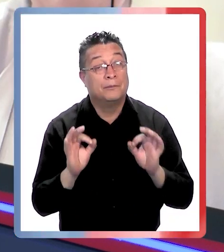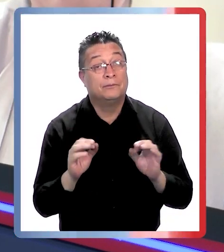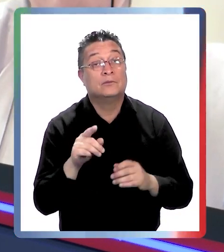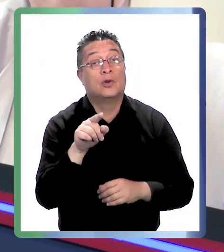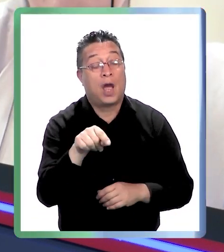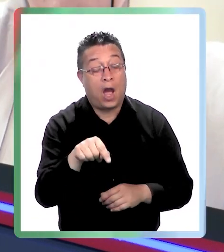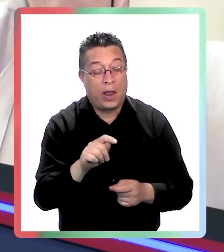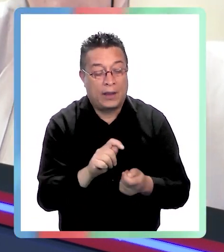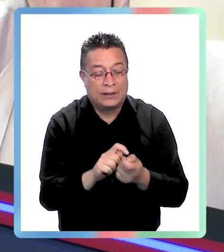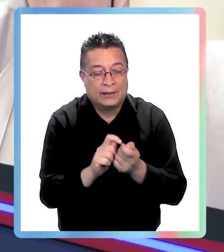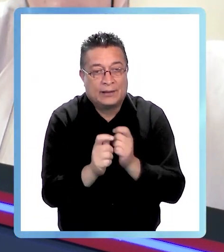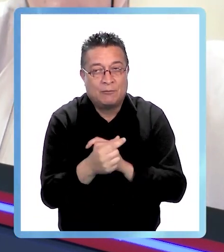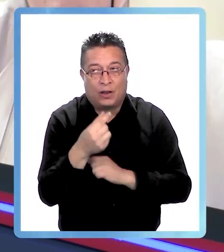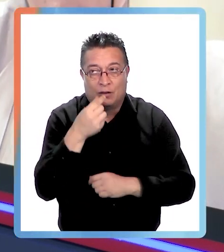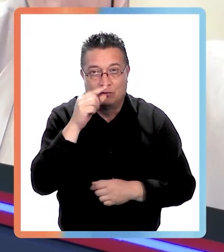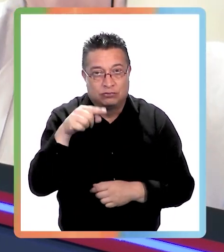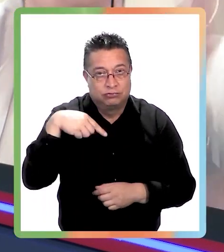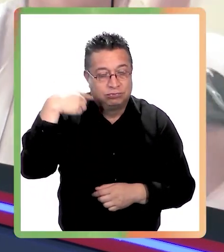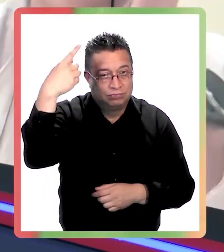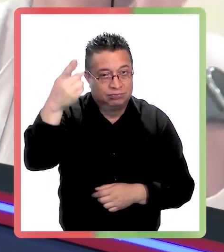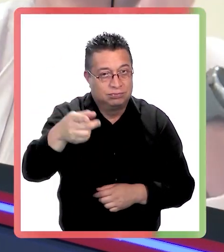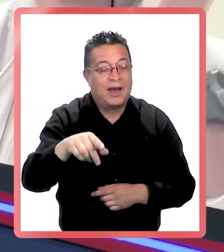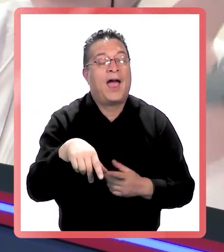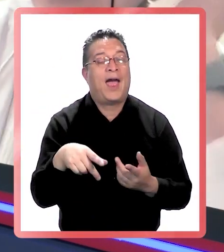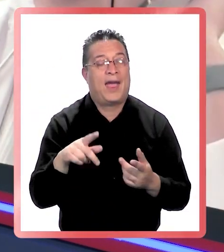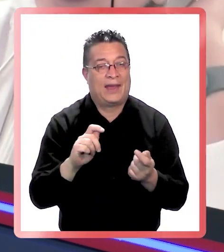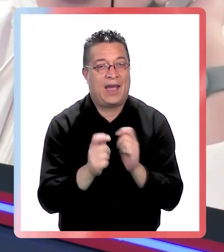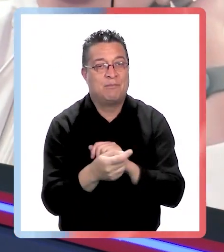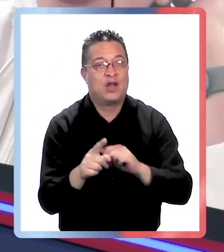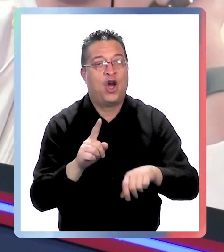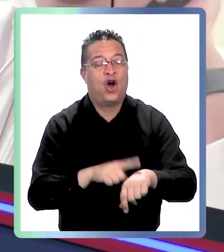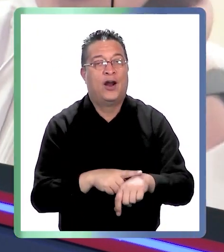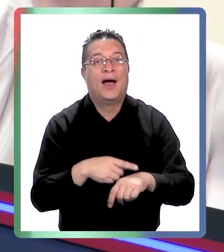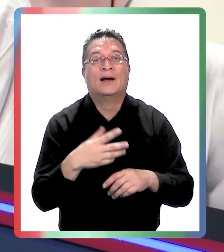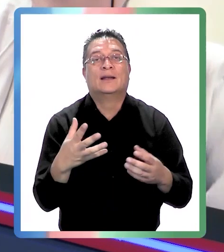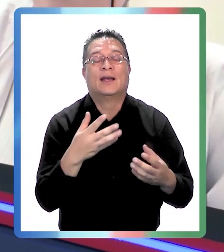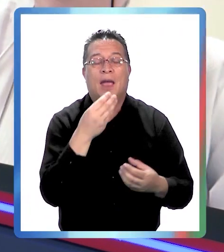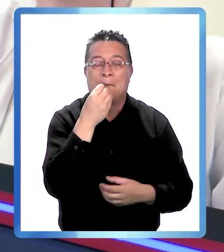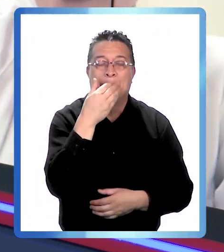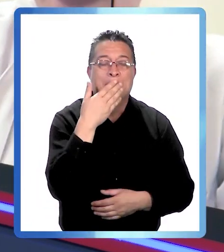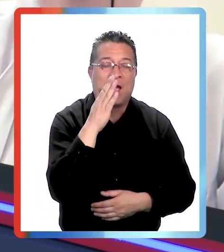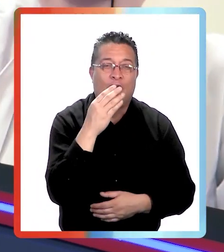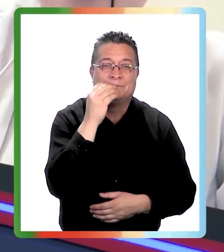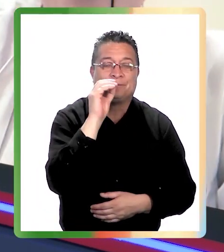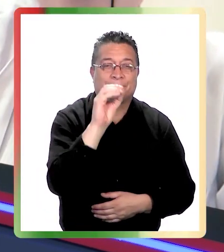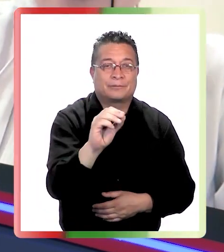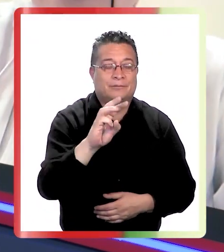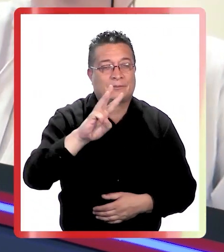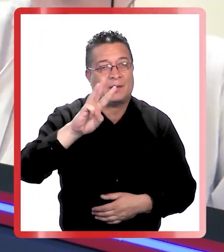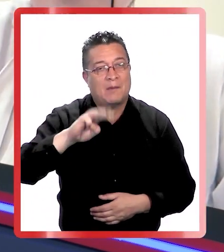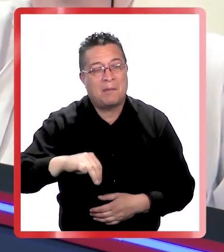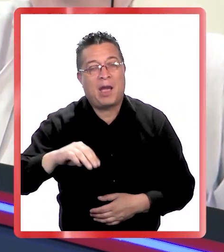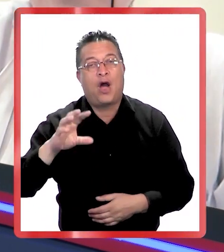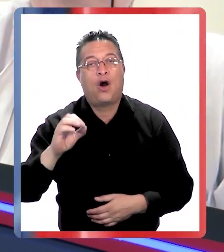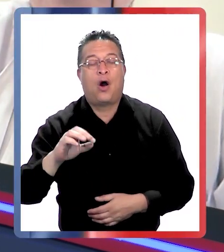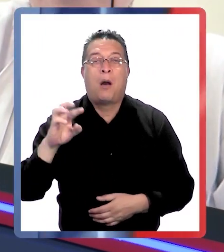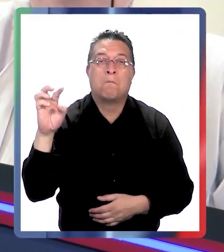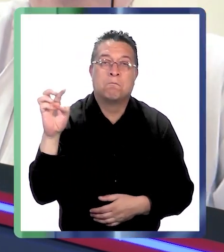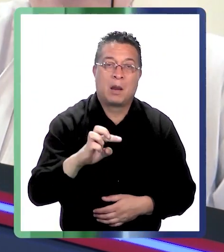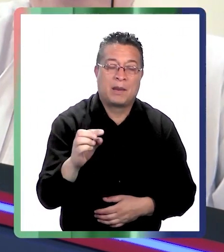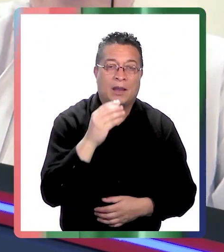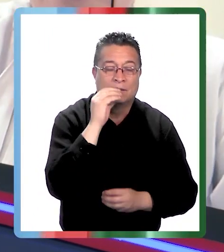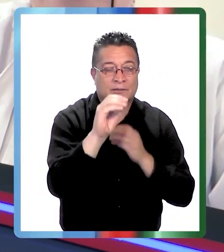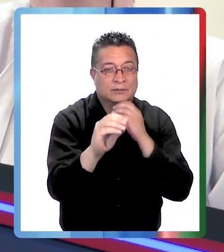que se viene el cambio de hora, se aproxima, ¿qué es lo recomendable, por ejemplo, para las madres o los padres